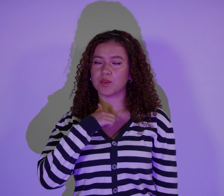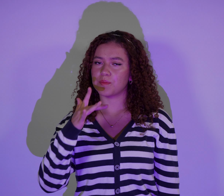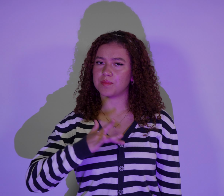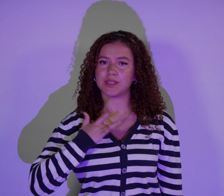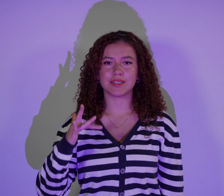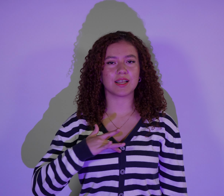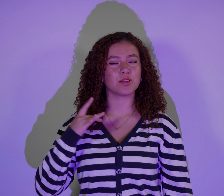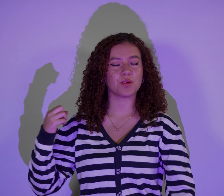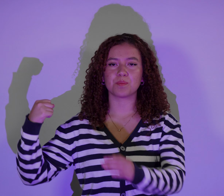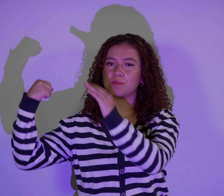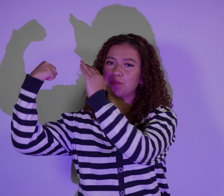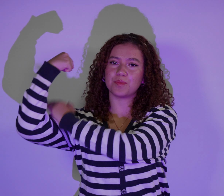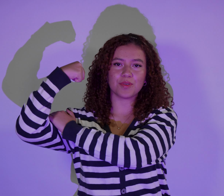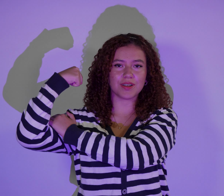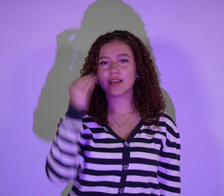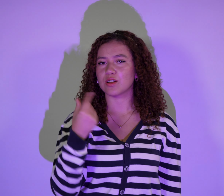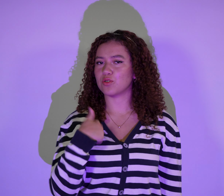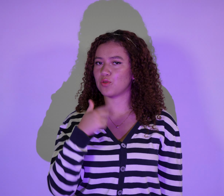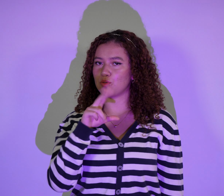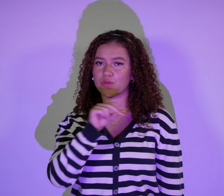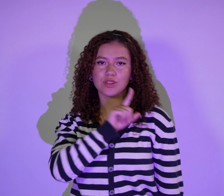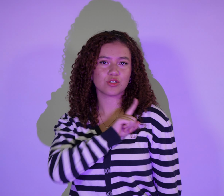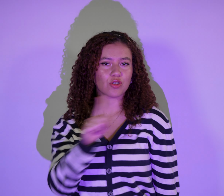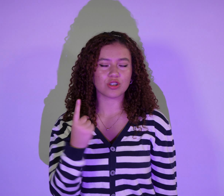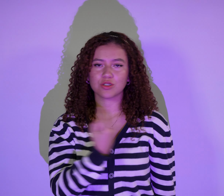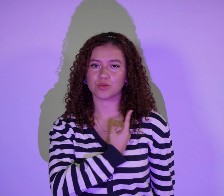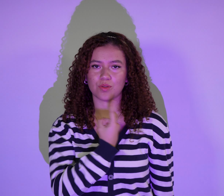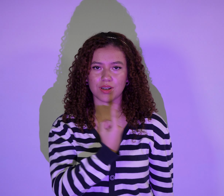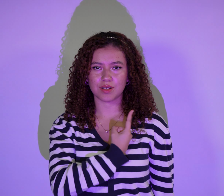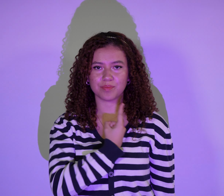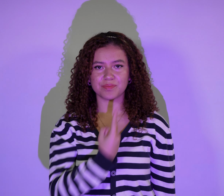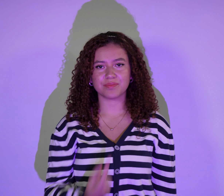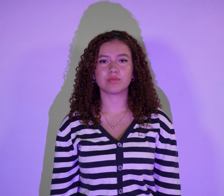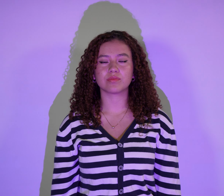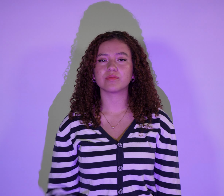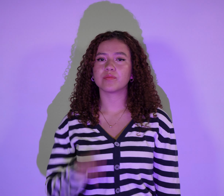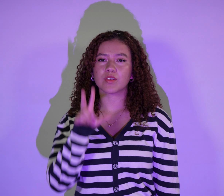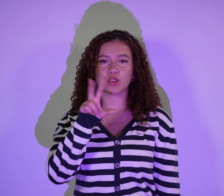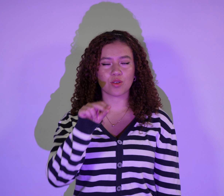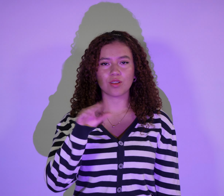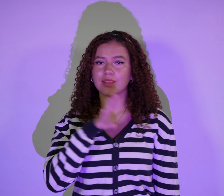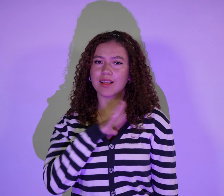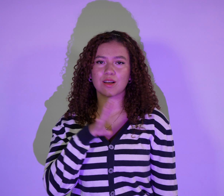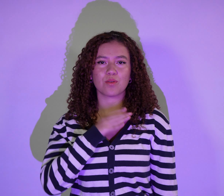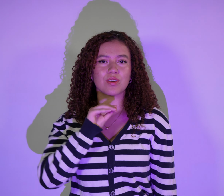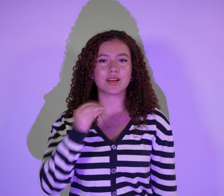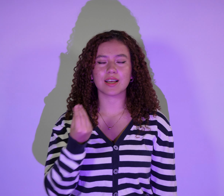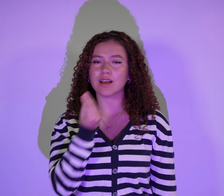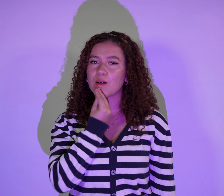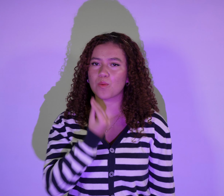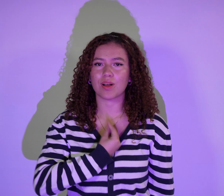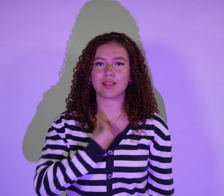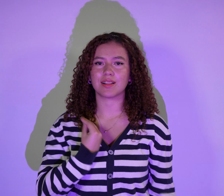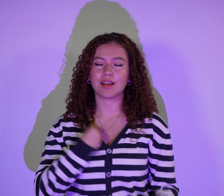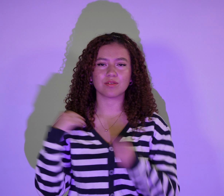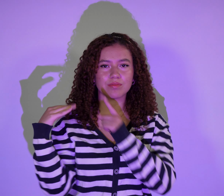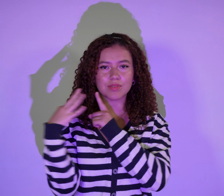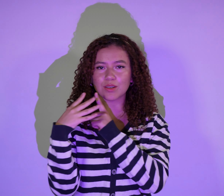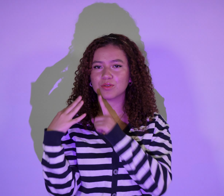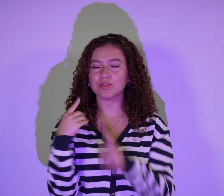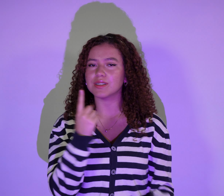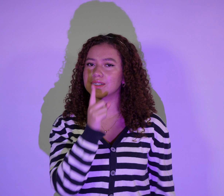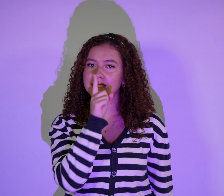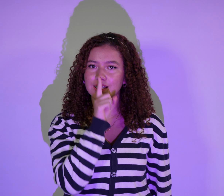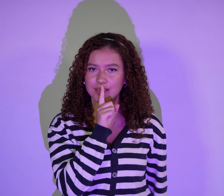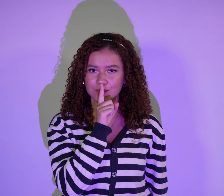Me siento empoderada. He aprendido que no estoy sola. Y que no tengo que soportar el acoso en